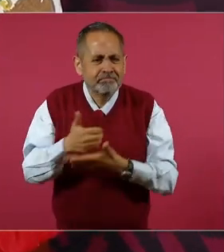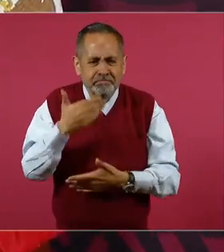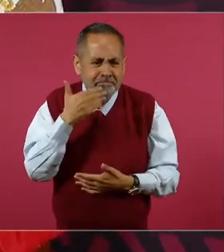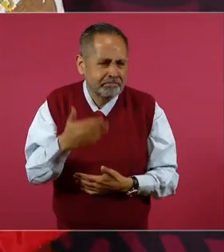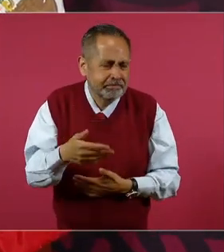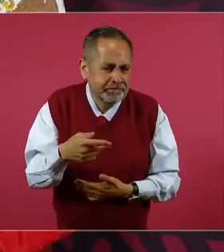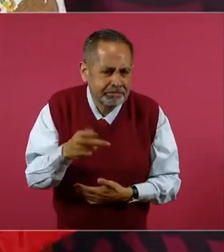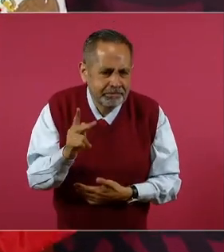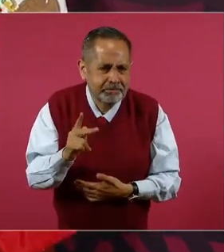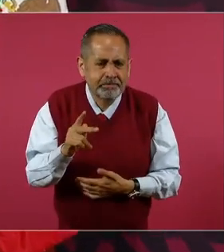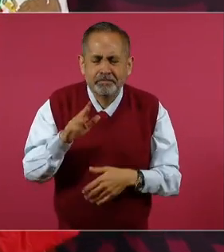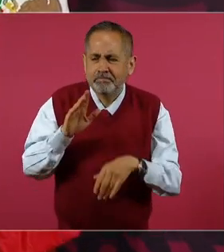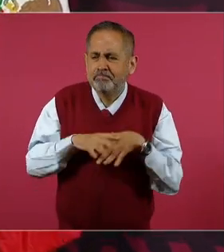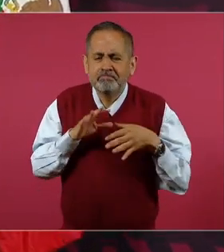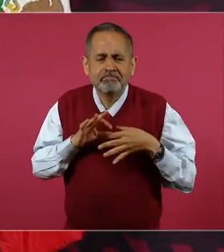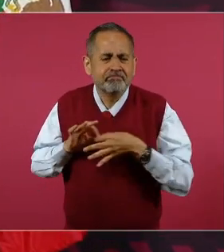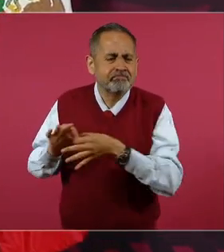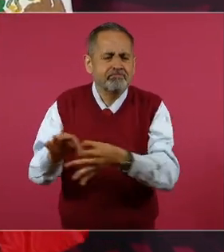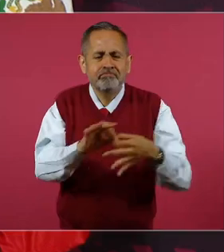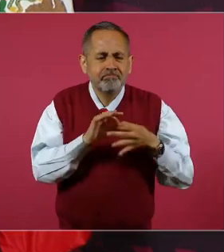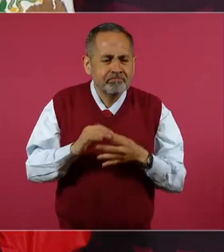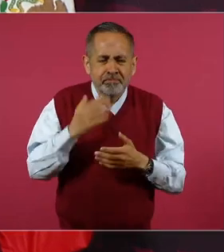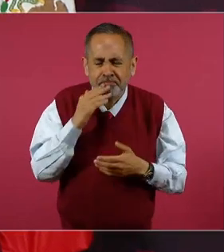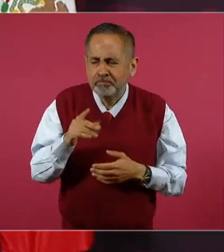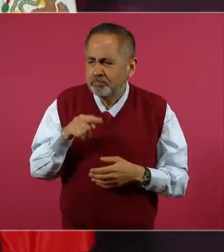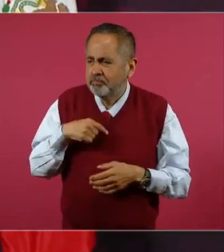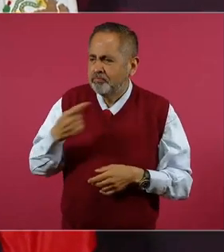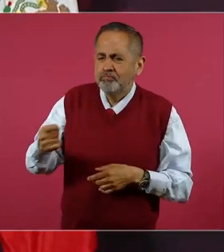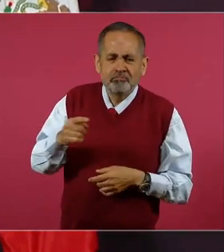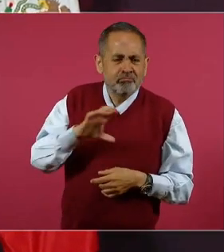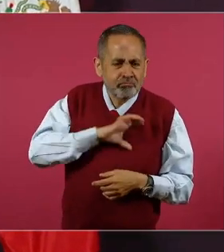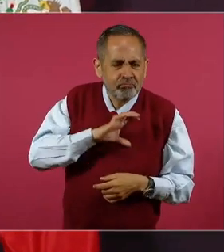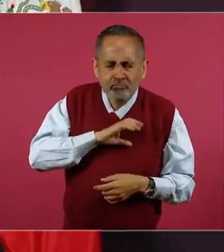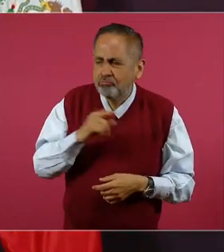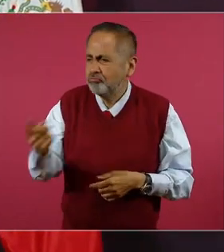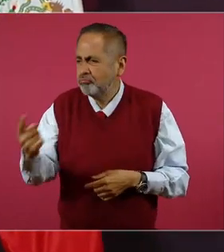más armónica, más fraterna,